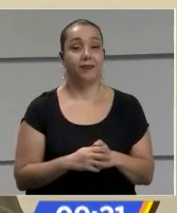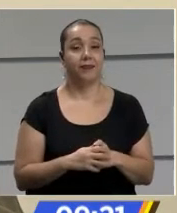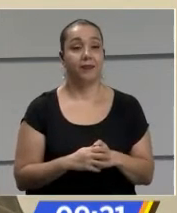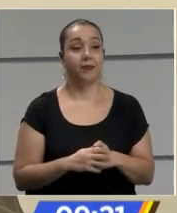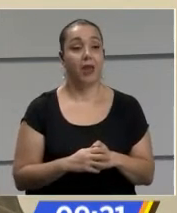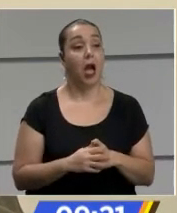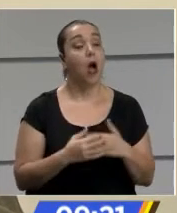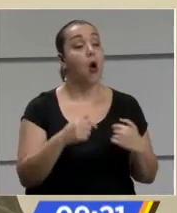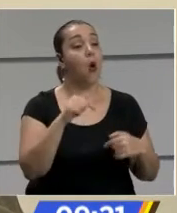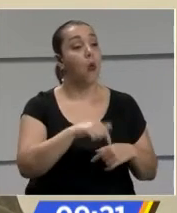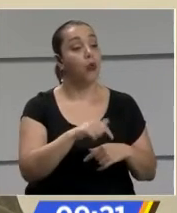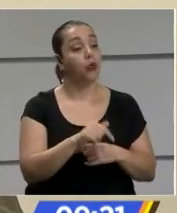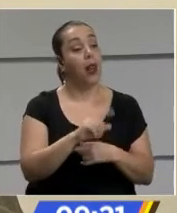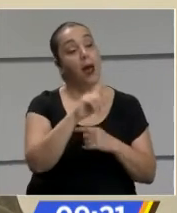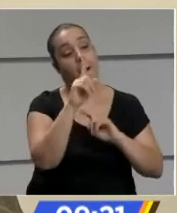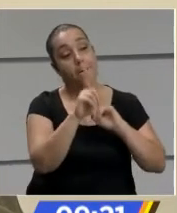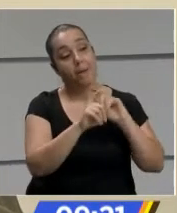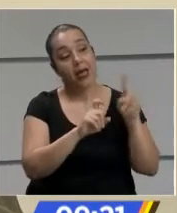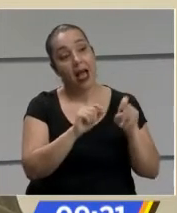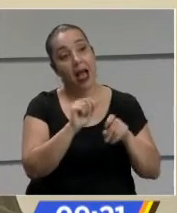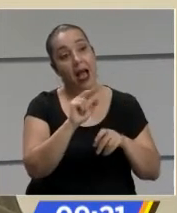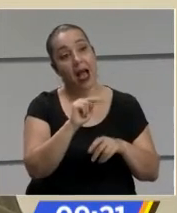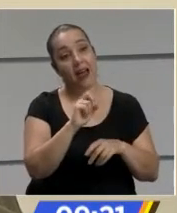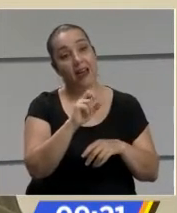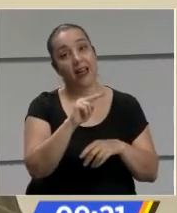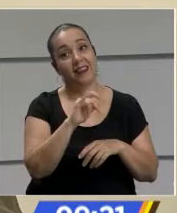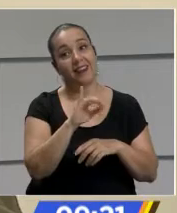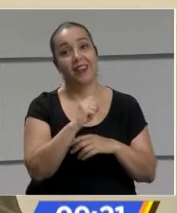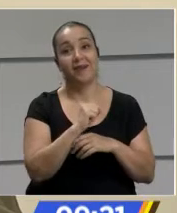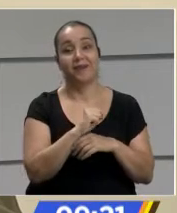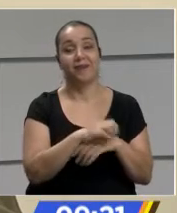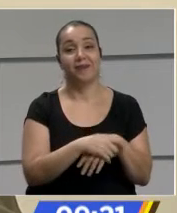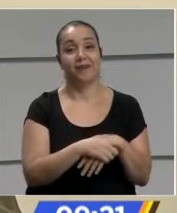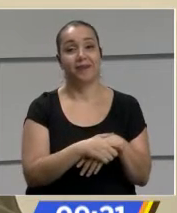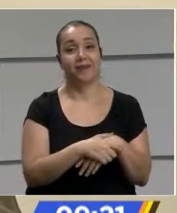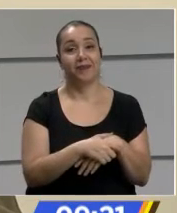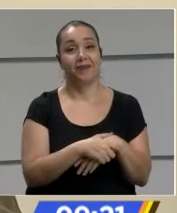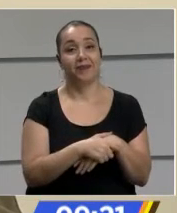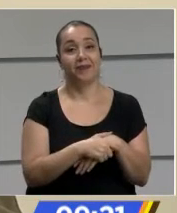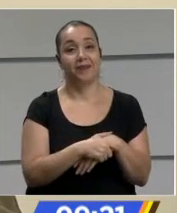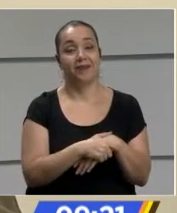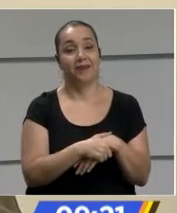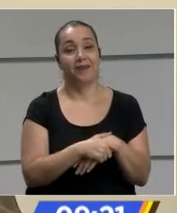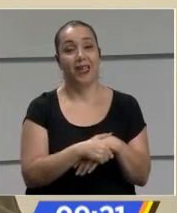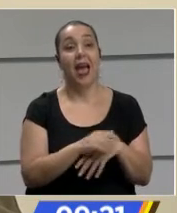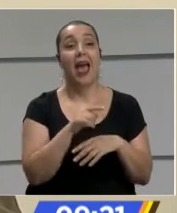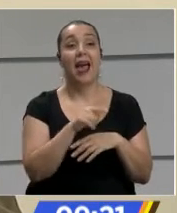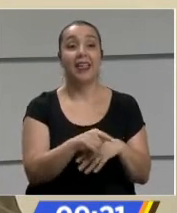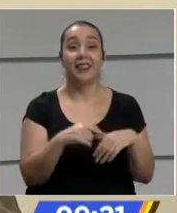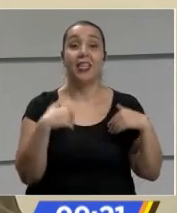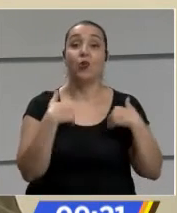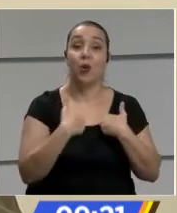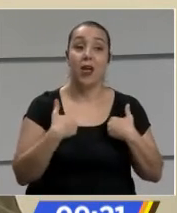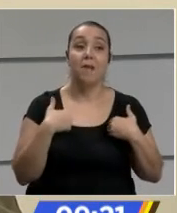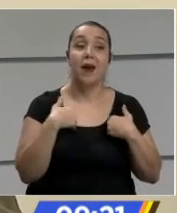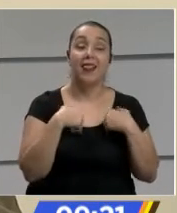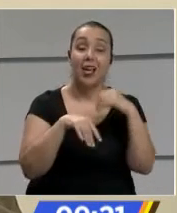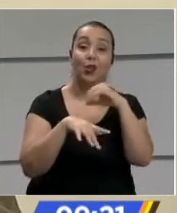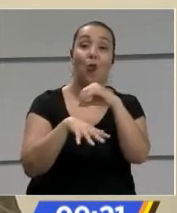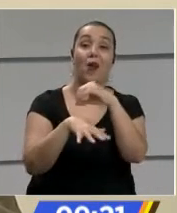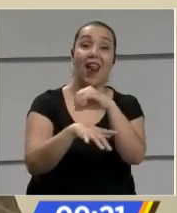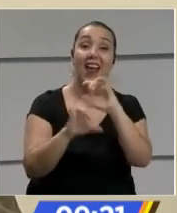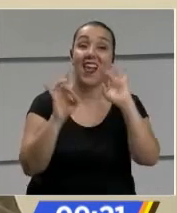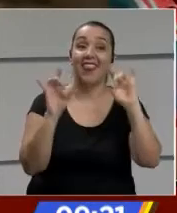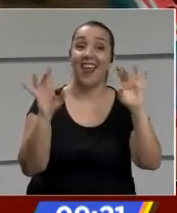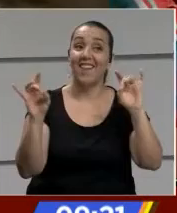Ok, la pregunta era de Anansi, algo así. Ajá, Anansi. Es un animal, una araña traviesa.